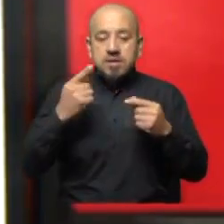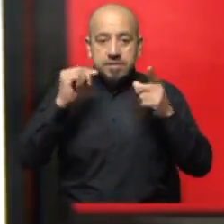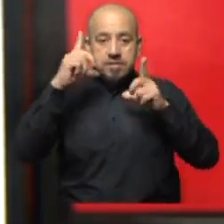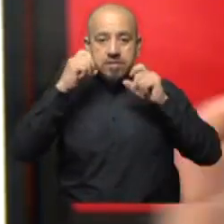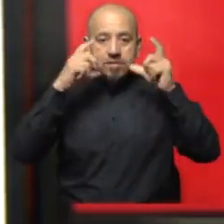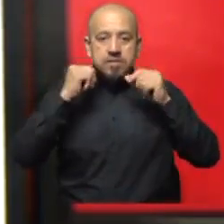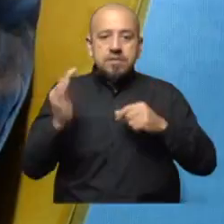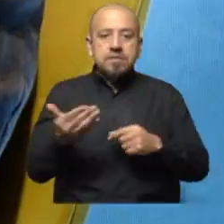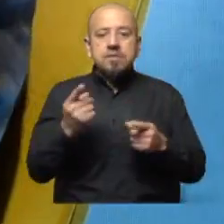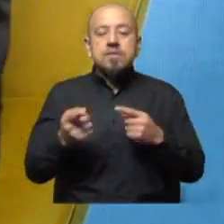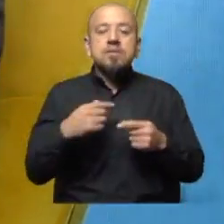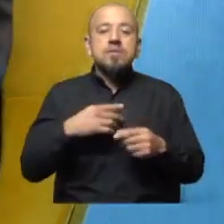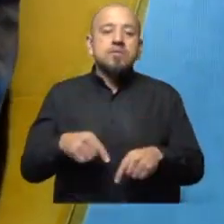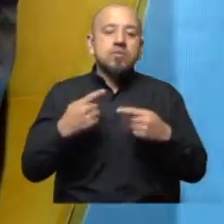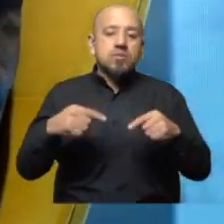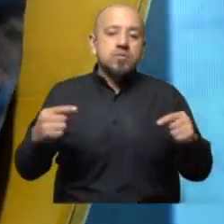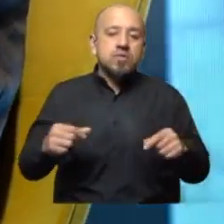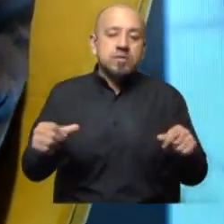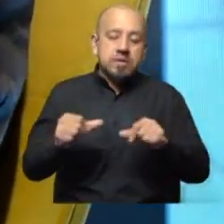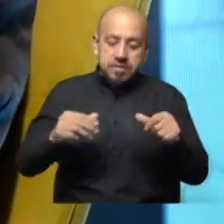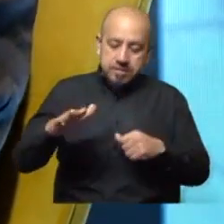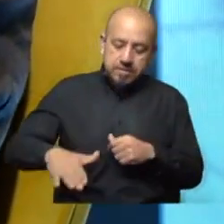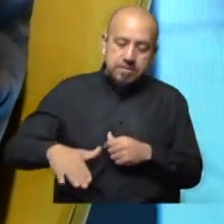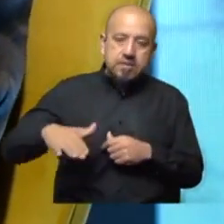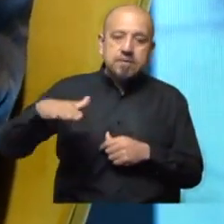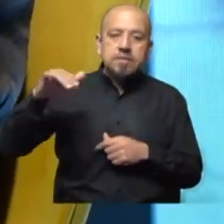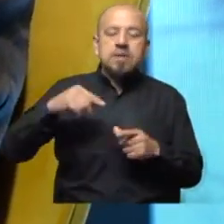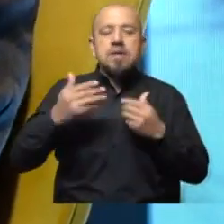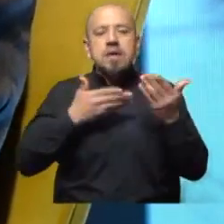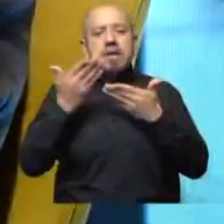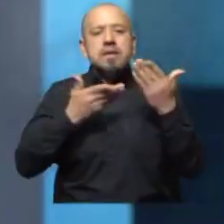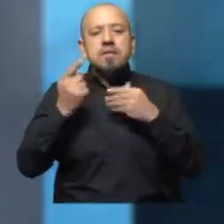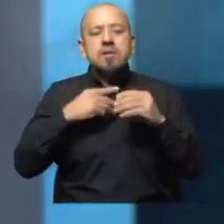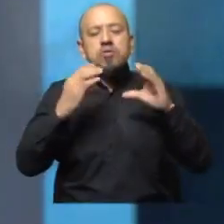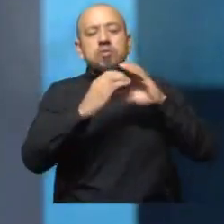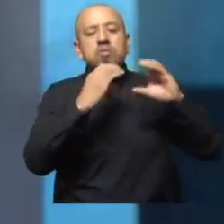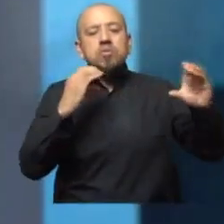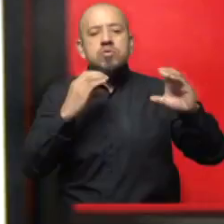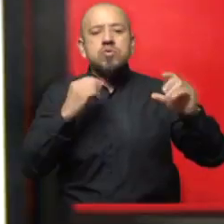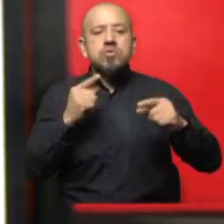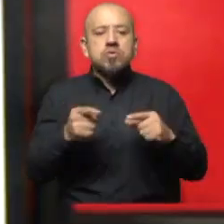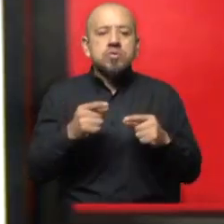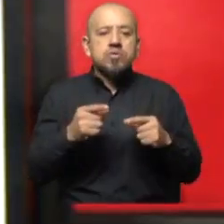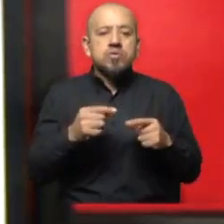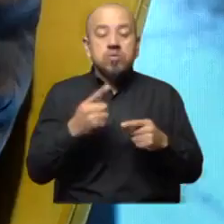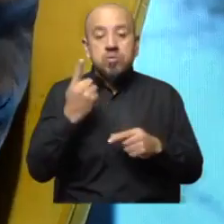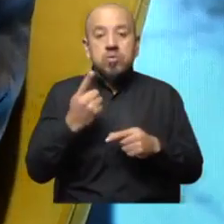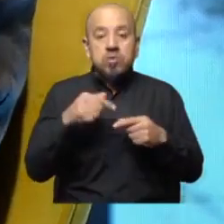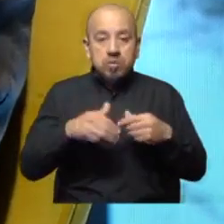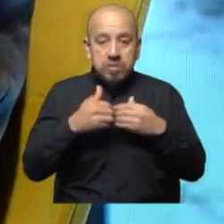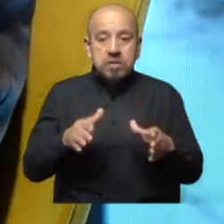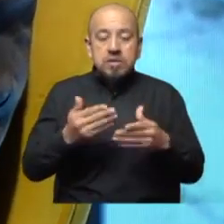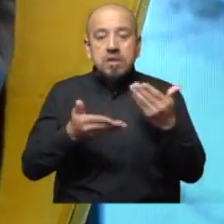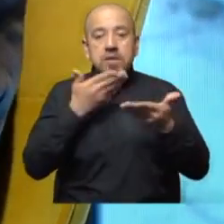bueno son cosas que se van construyendo desde niños en total cantabas haciendo zombies porque vos uno de los momentos preciosa cantar